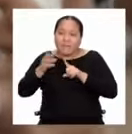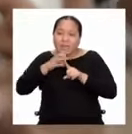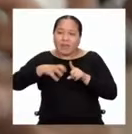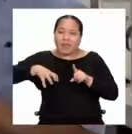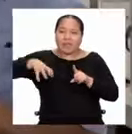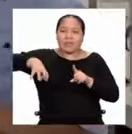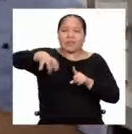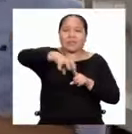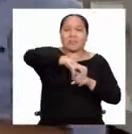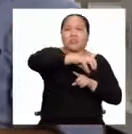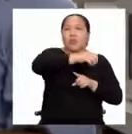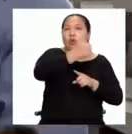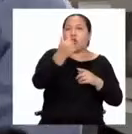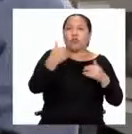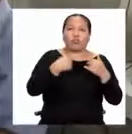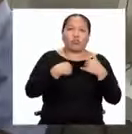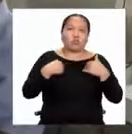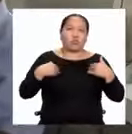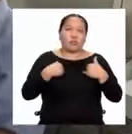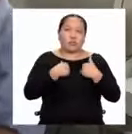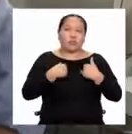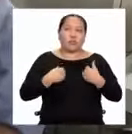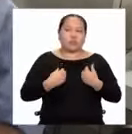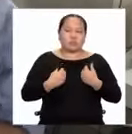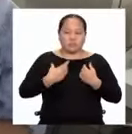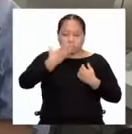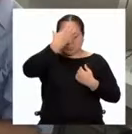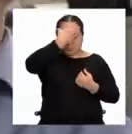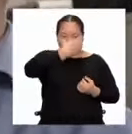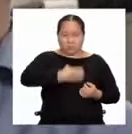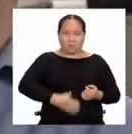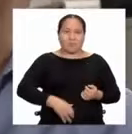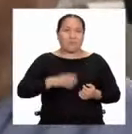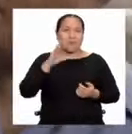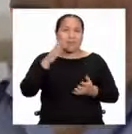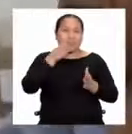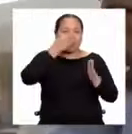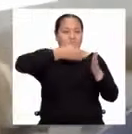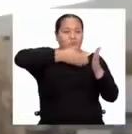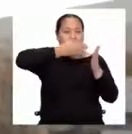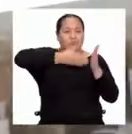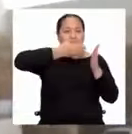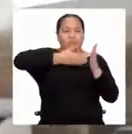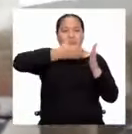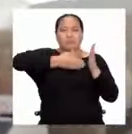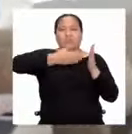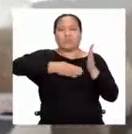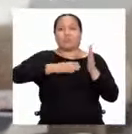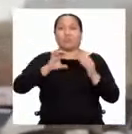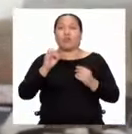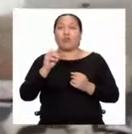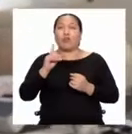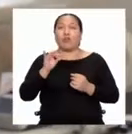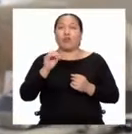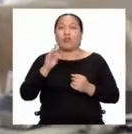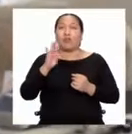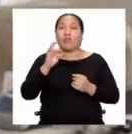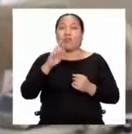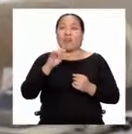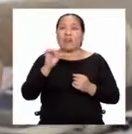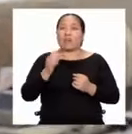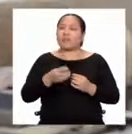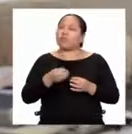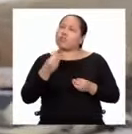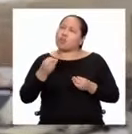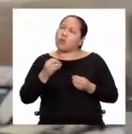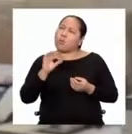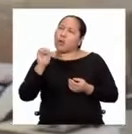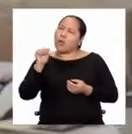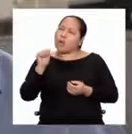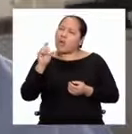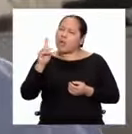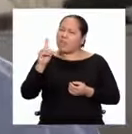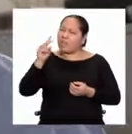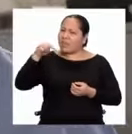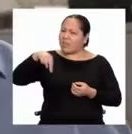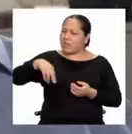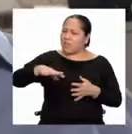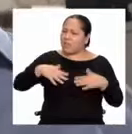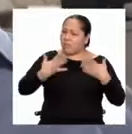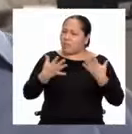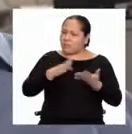las otras especies como si fuese un código de barras. ¿Y cómo es que con el ADN podemos aprender sobre nuestros